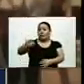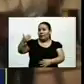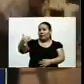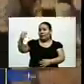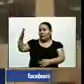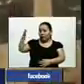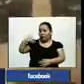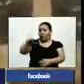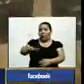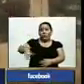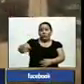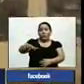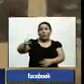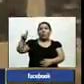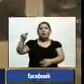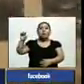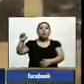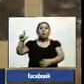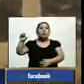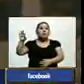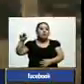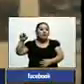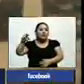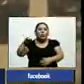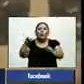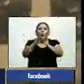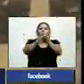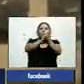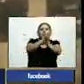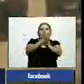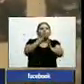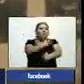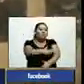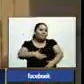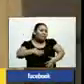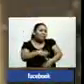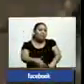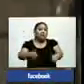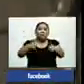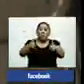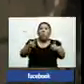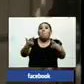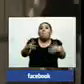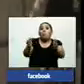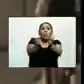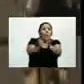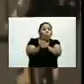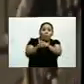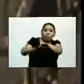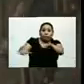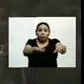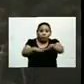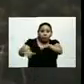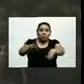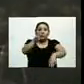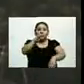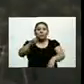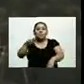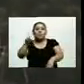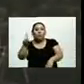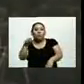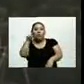Durante años, el teleférico fue uno de los referentes al hablar del sano esparcimiento, pero los terremotos del año 2001